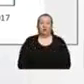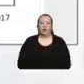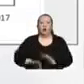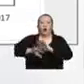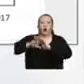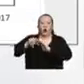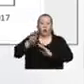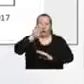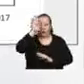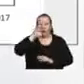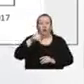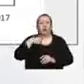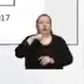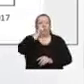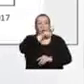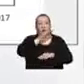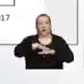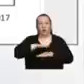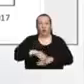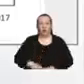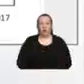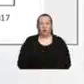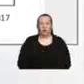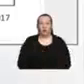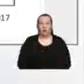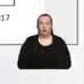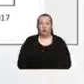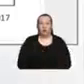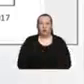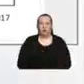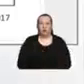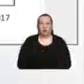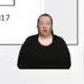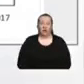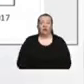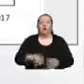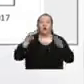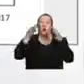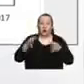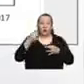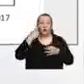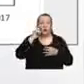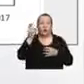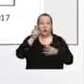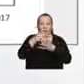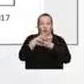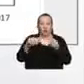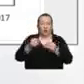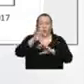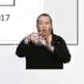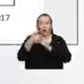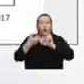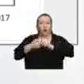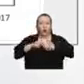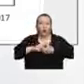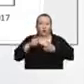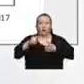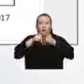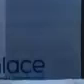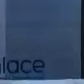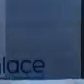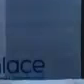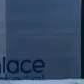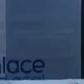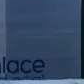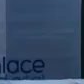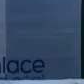siempre fueron ellos sigamos y precisamente para desmantelar todas estas mentiras barbaridades tonterías que se